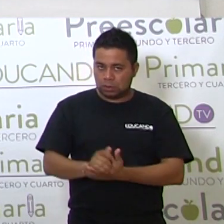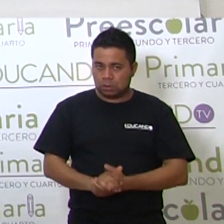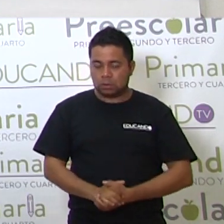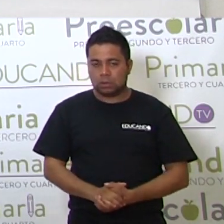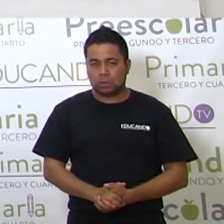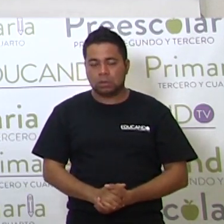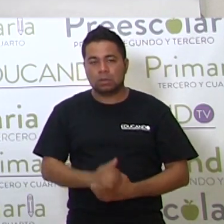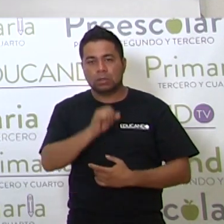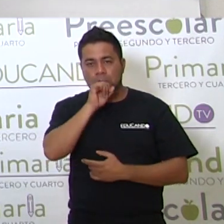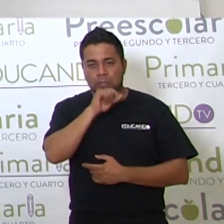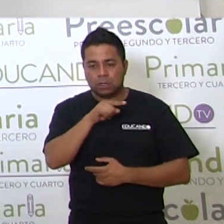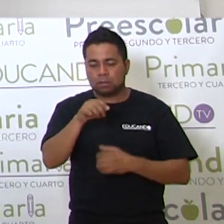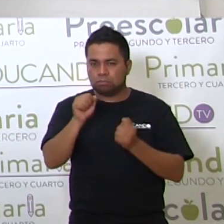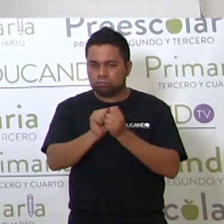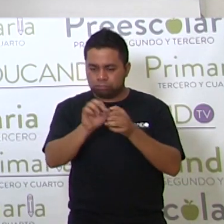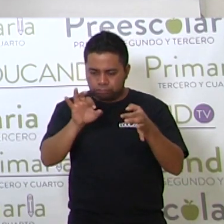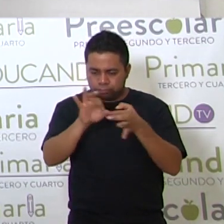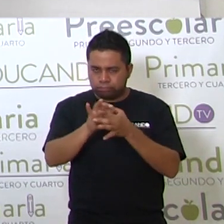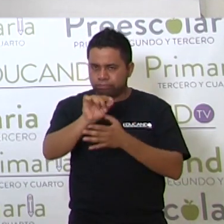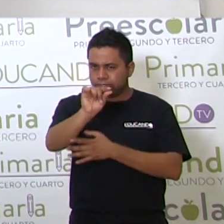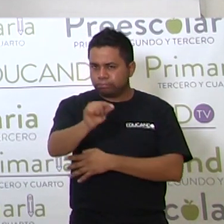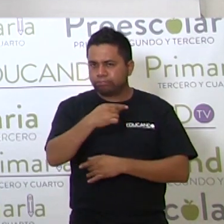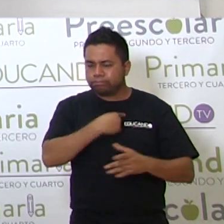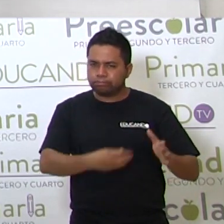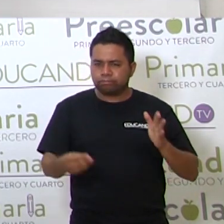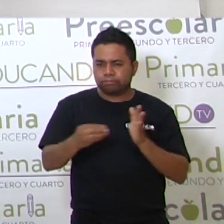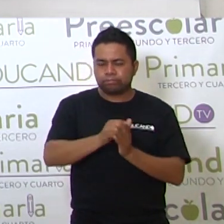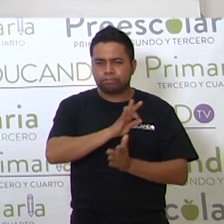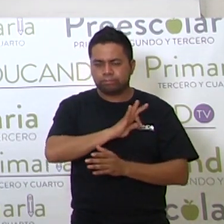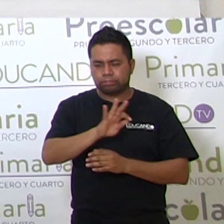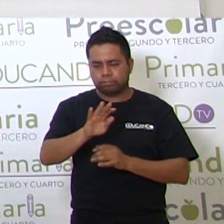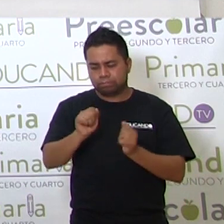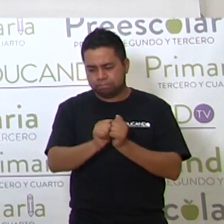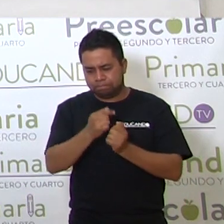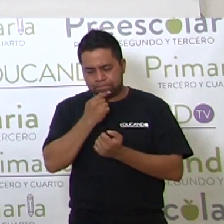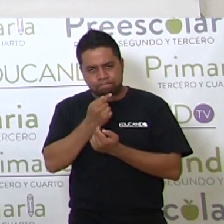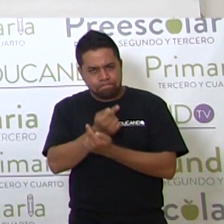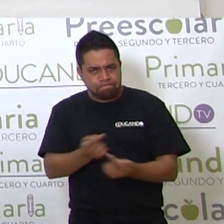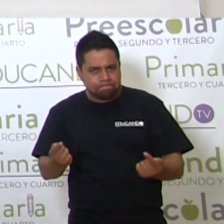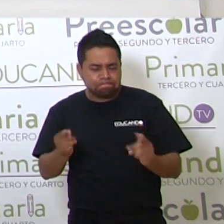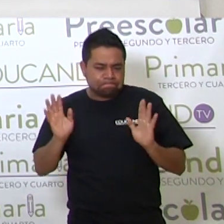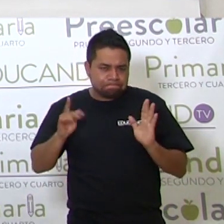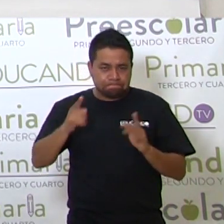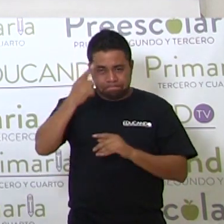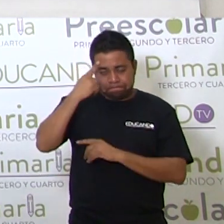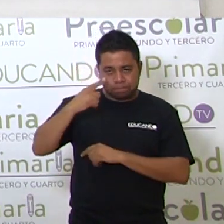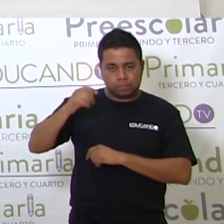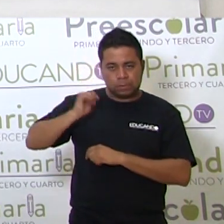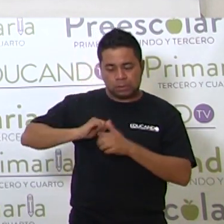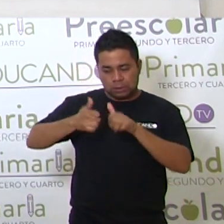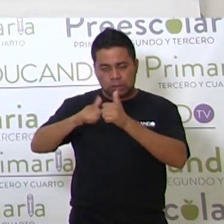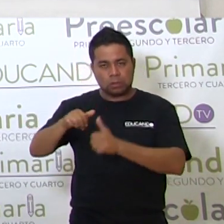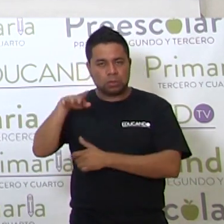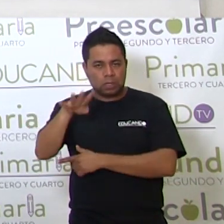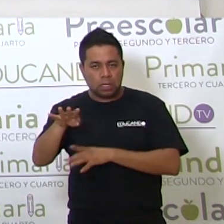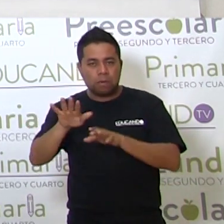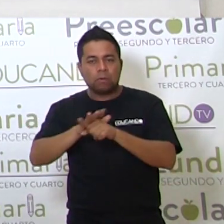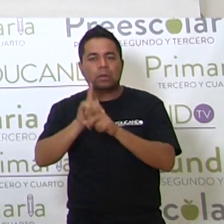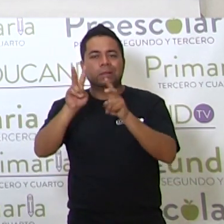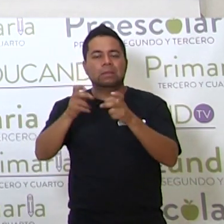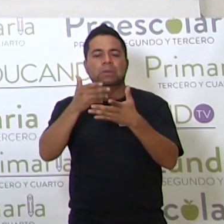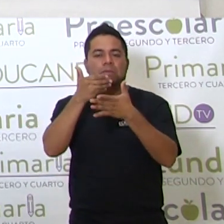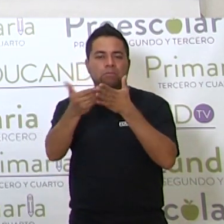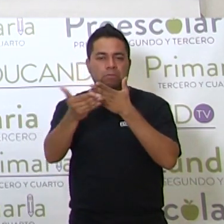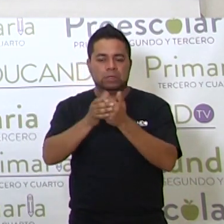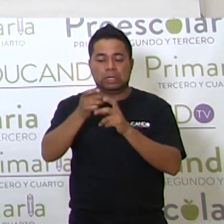también está ligado un poco, aquí podríamos poner una línea, al arte del siglo XIX, porque el modernismo se origina